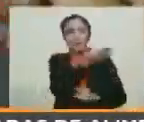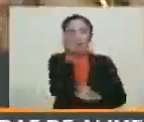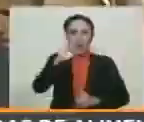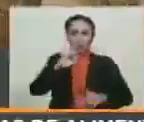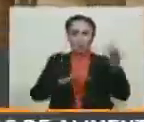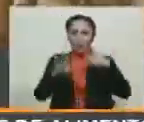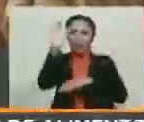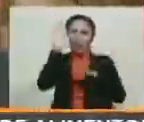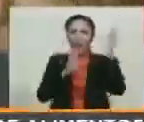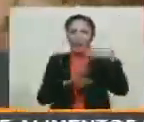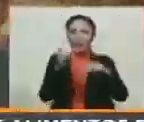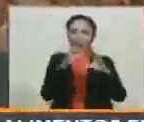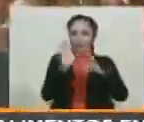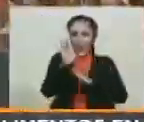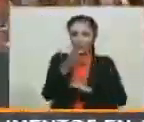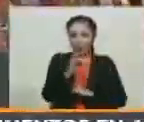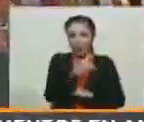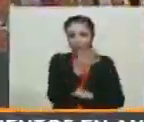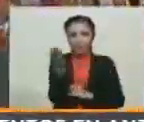tienen que de la patria